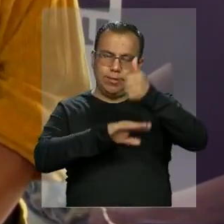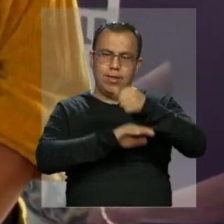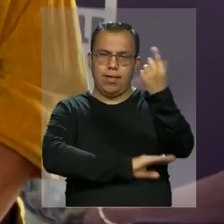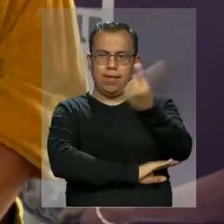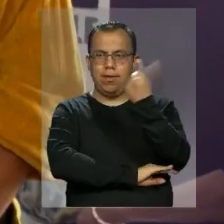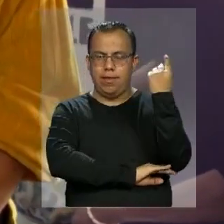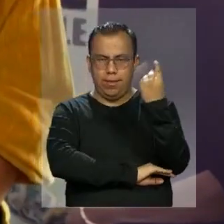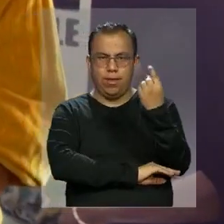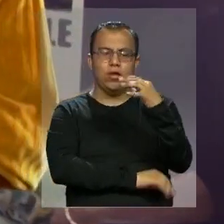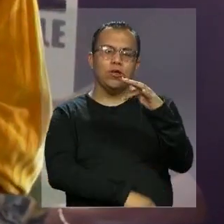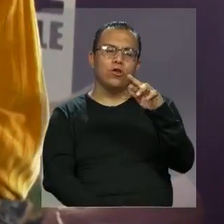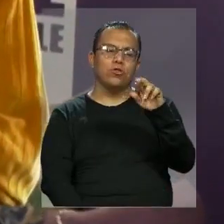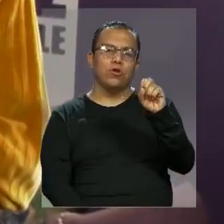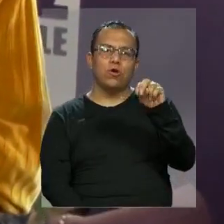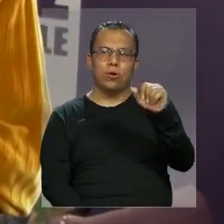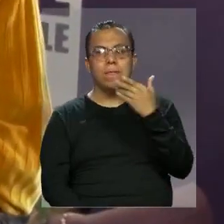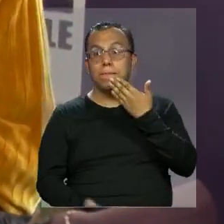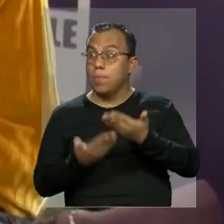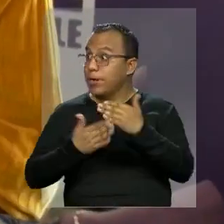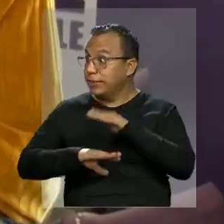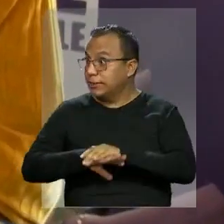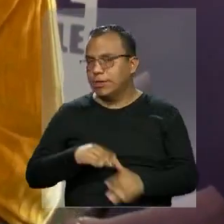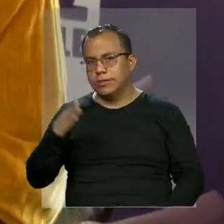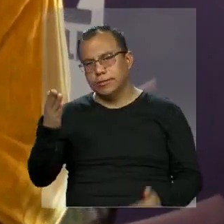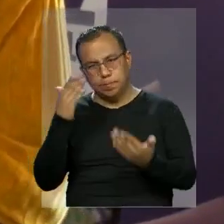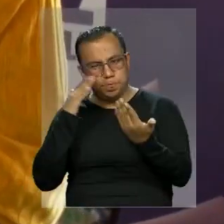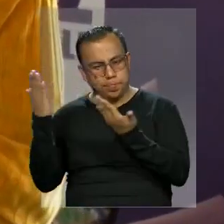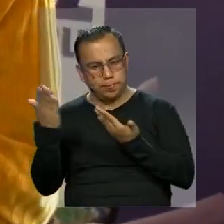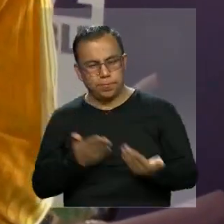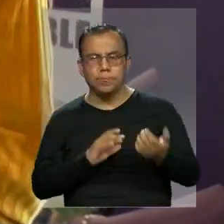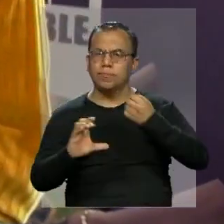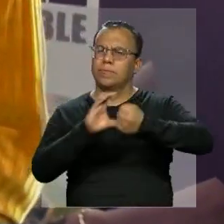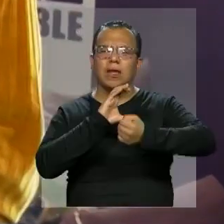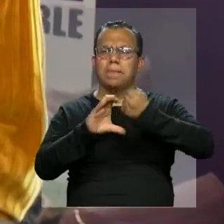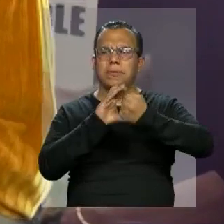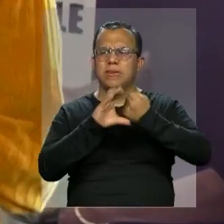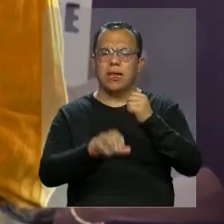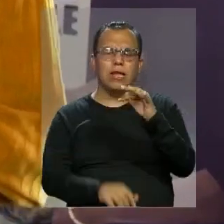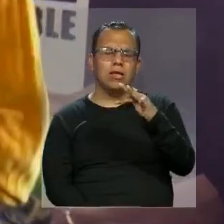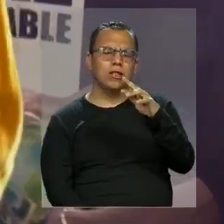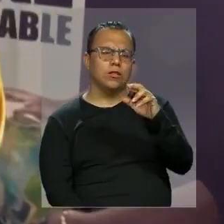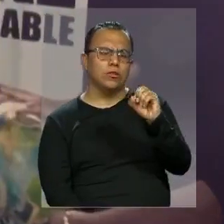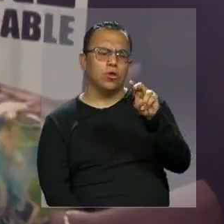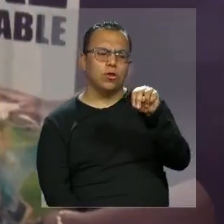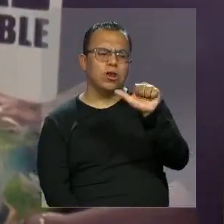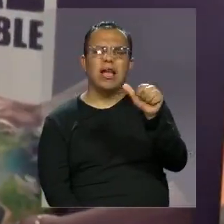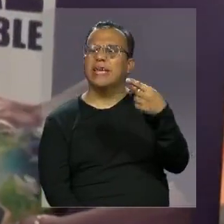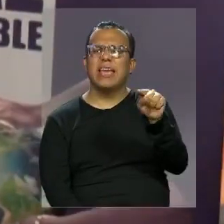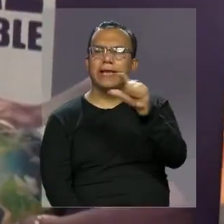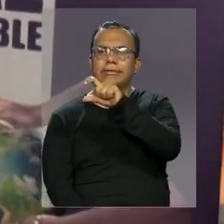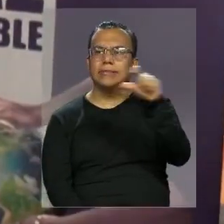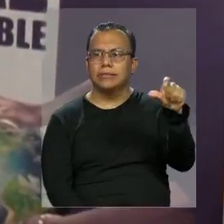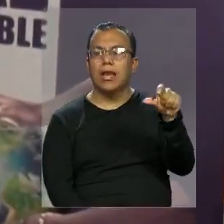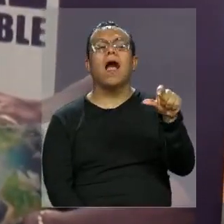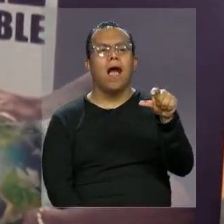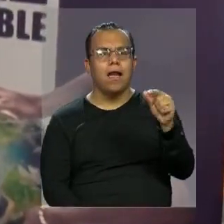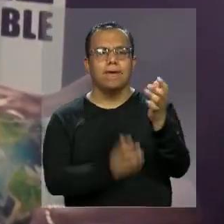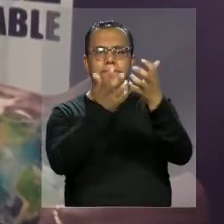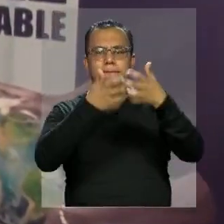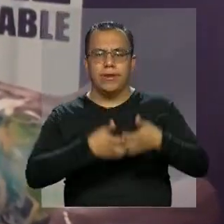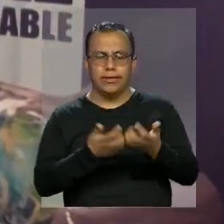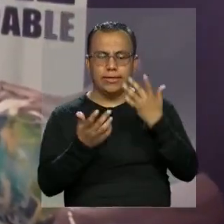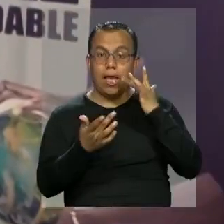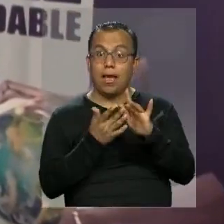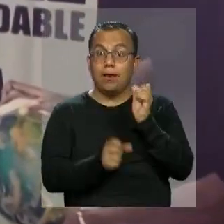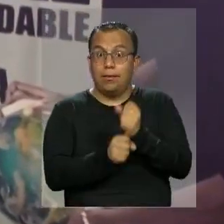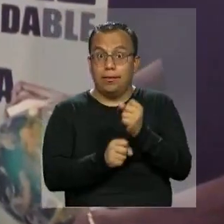general de Torna. Daniela, buenas tardes. Bienvenida a Canal Capital. ¿Qué es Torna? Bueno, Torna es un emprendimiento que